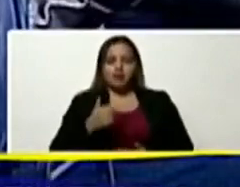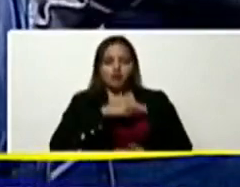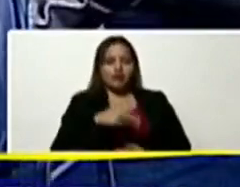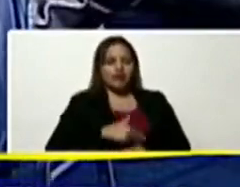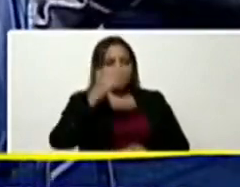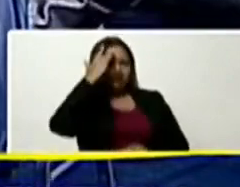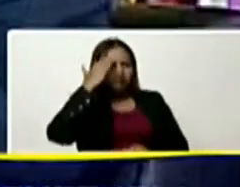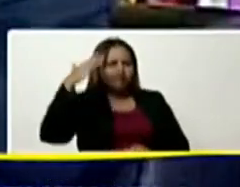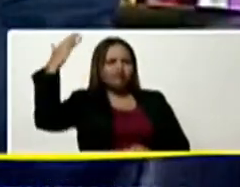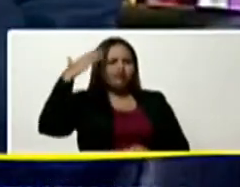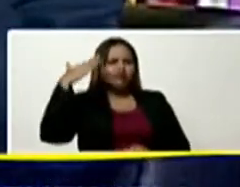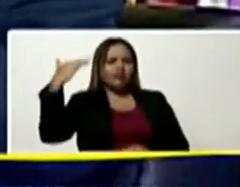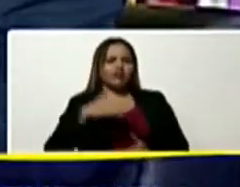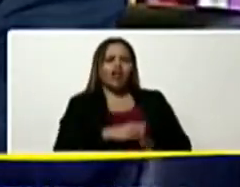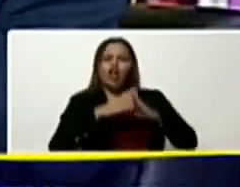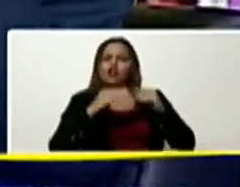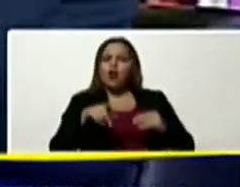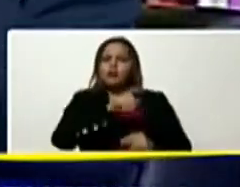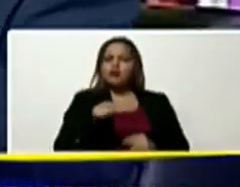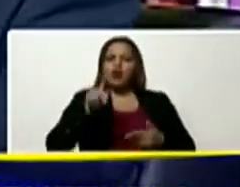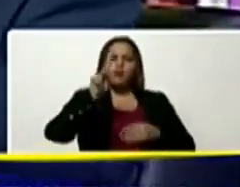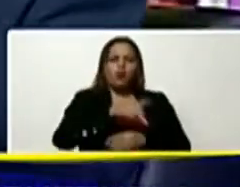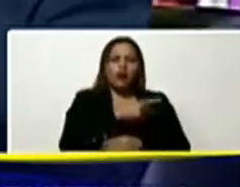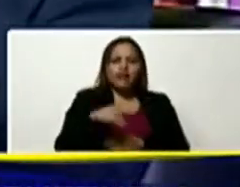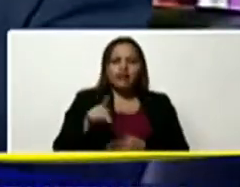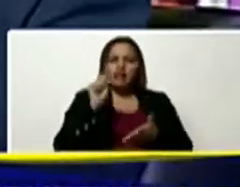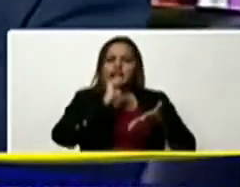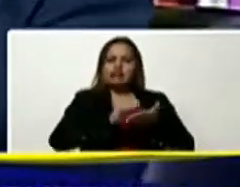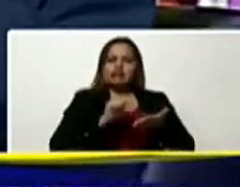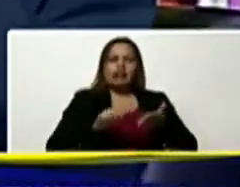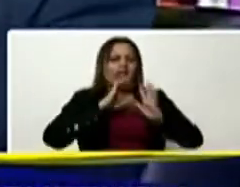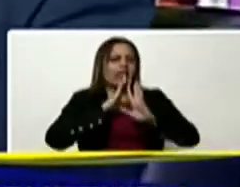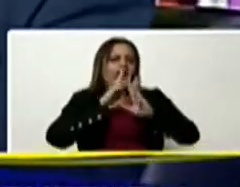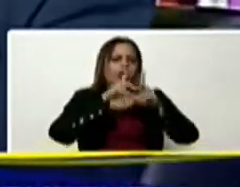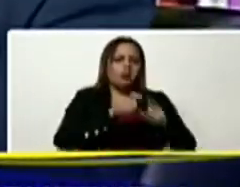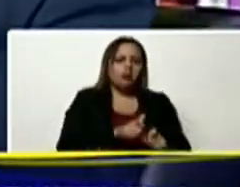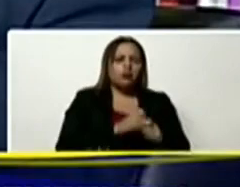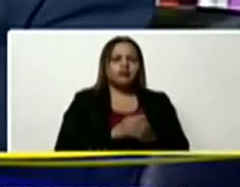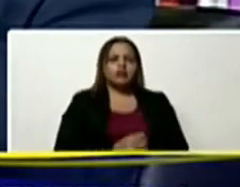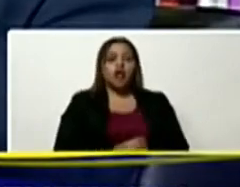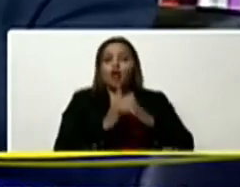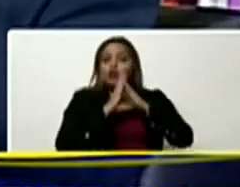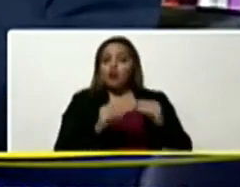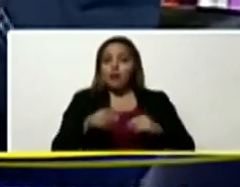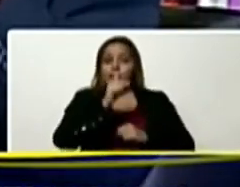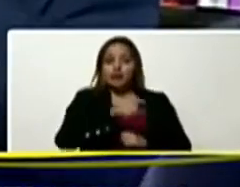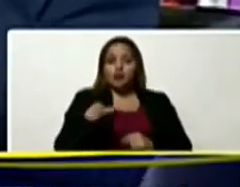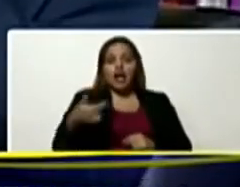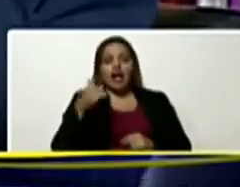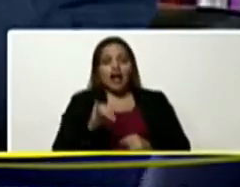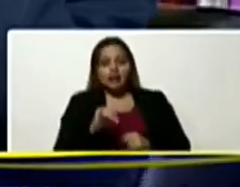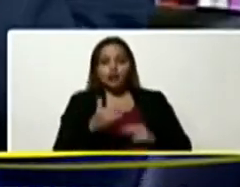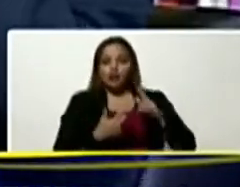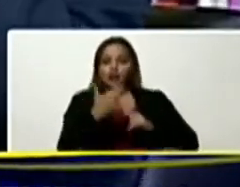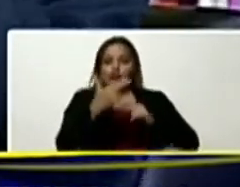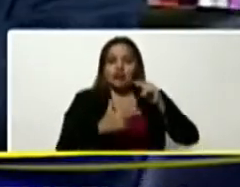imaginación. Todos nuestros poetas, nuestros creadores, nuestros narradores, todos los que han